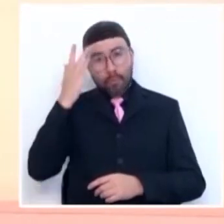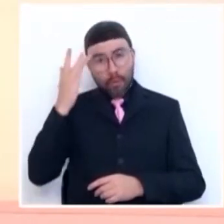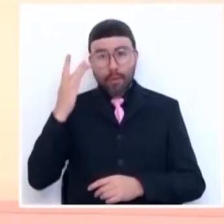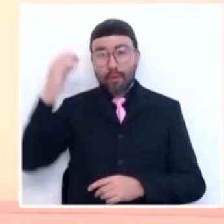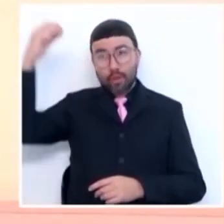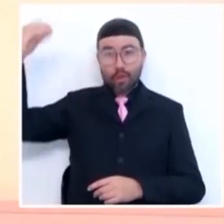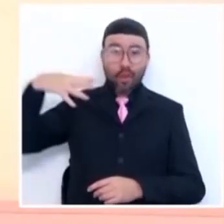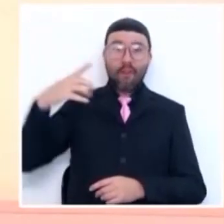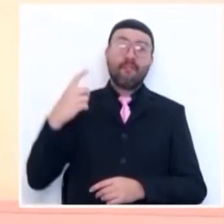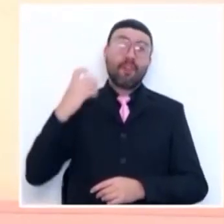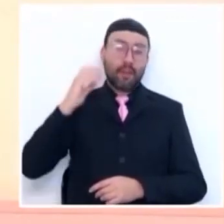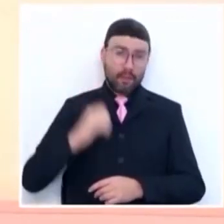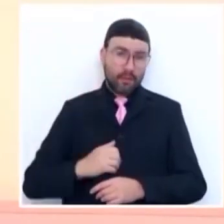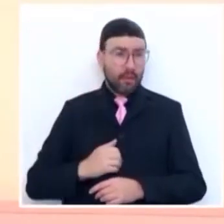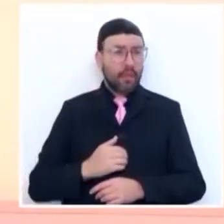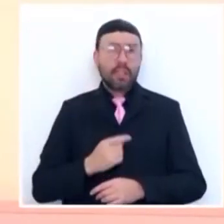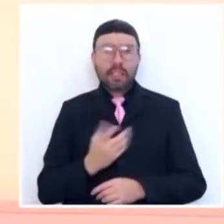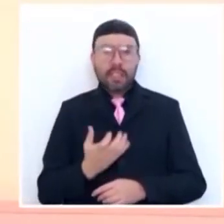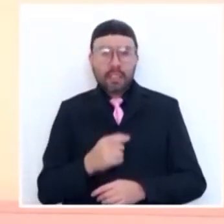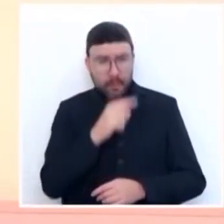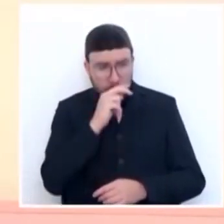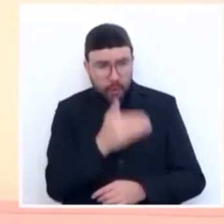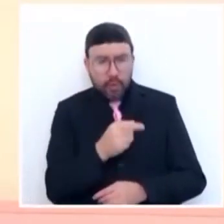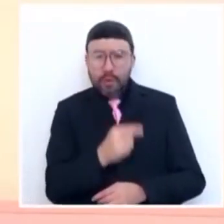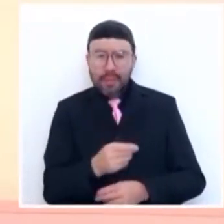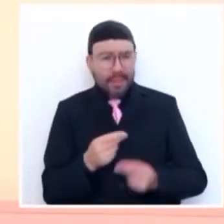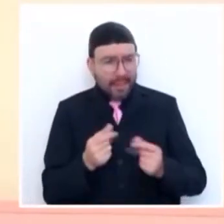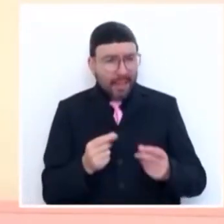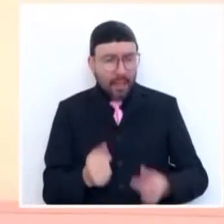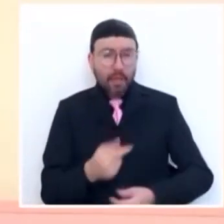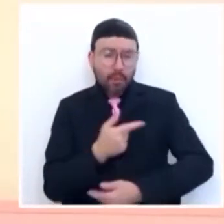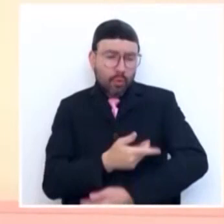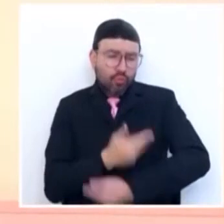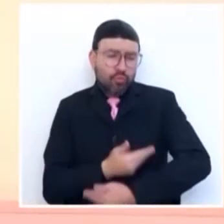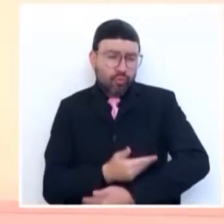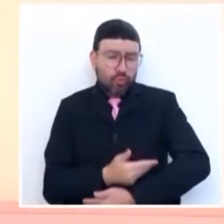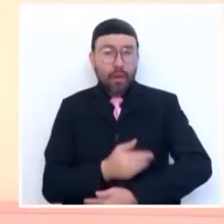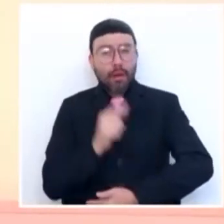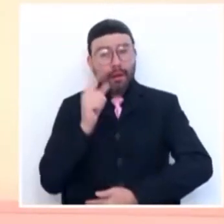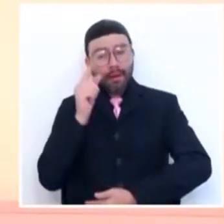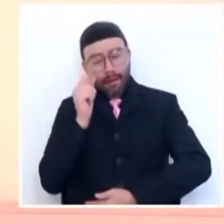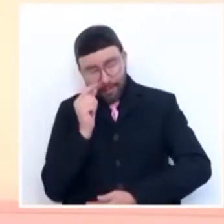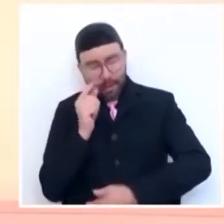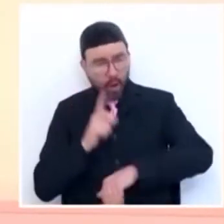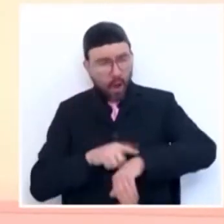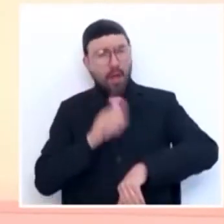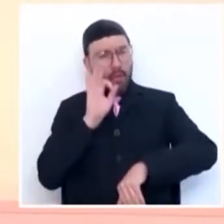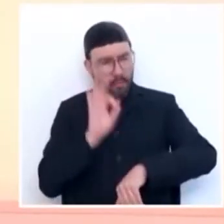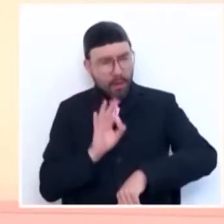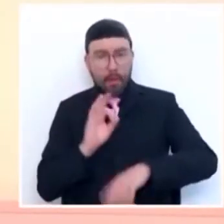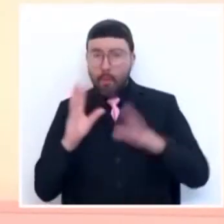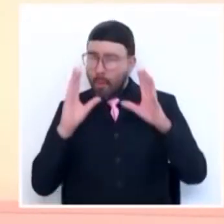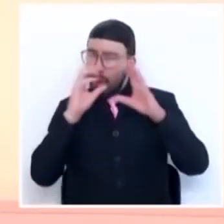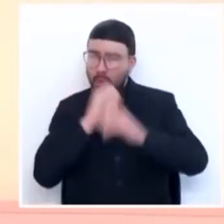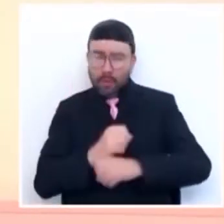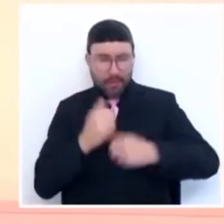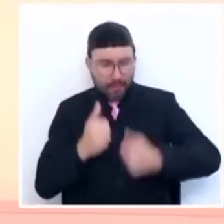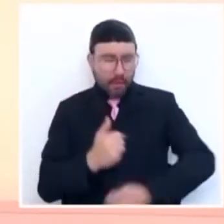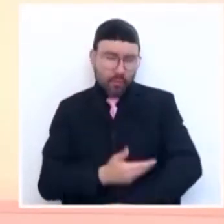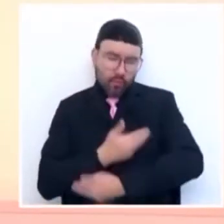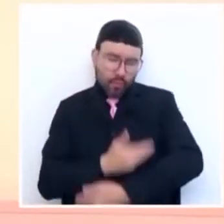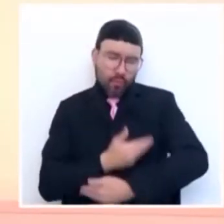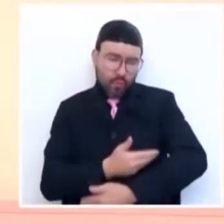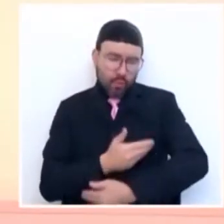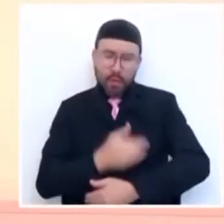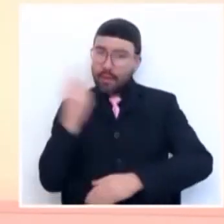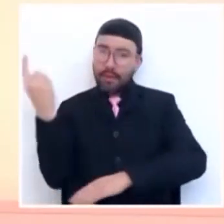que el niño recién nacido rápidamente cuadre su sueñito, o sea, que empiece a dormir toda la noche y en el día